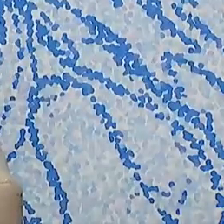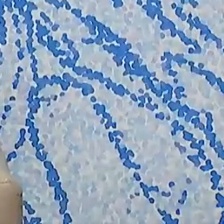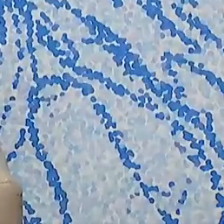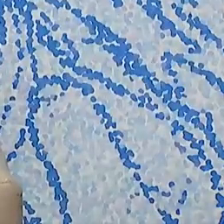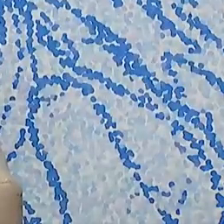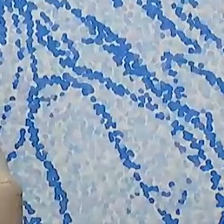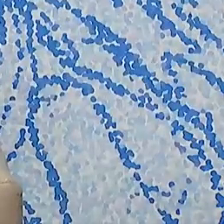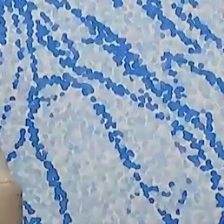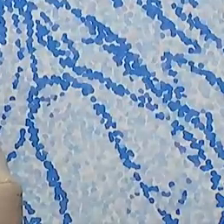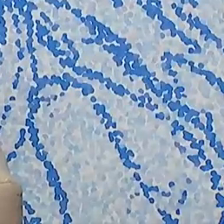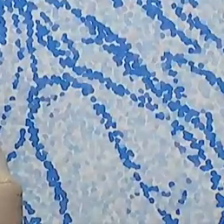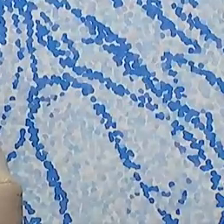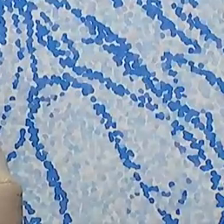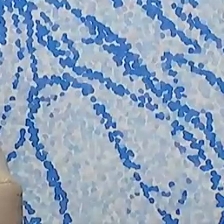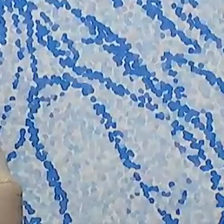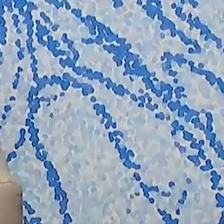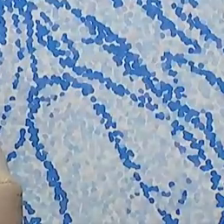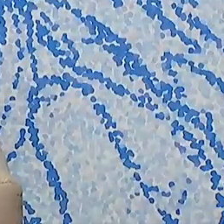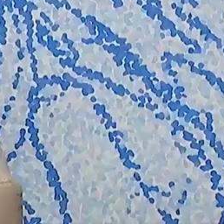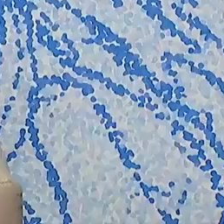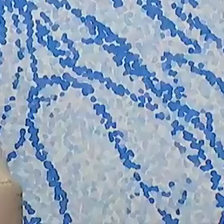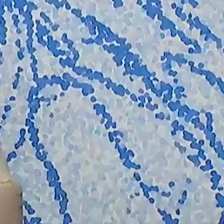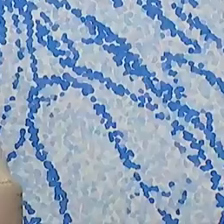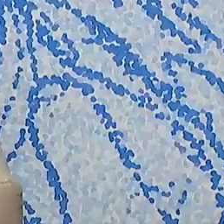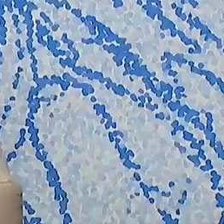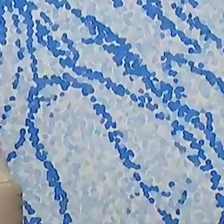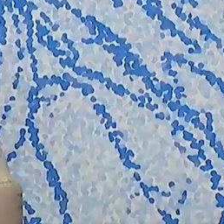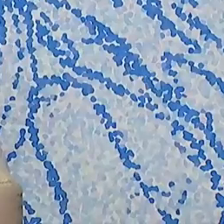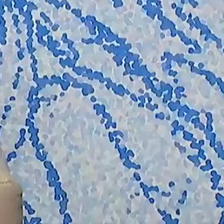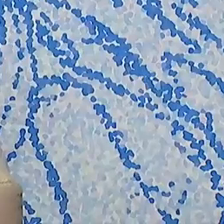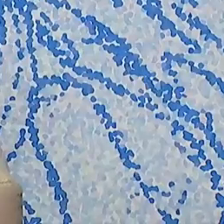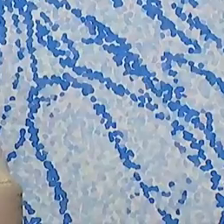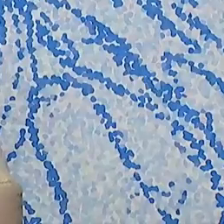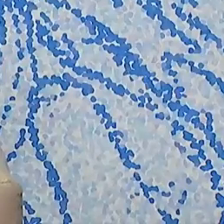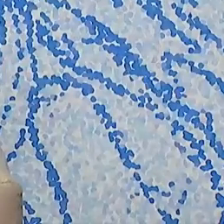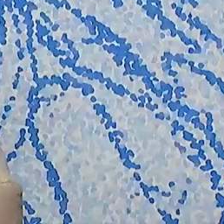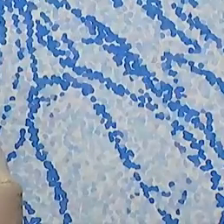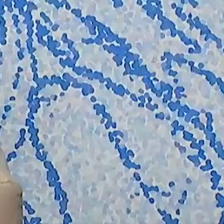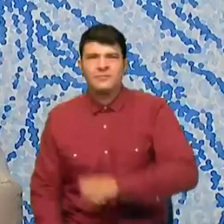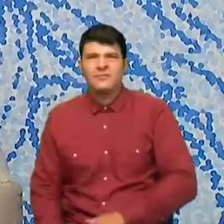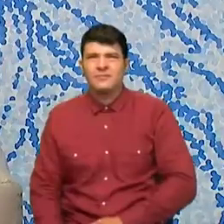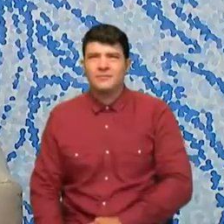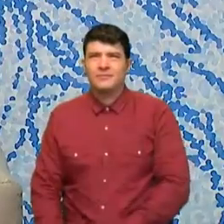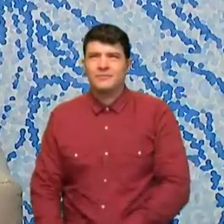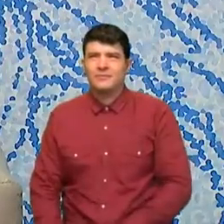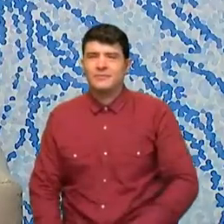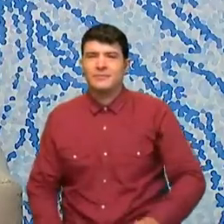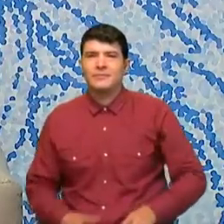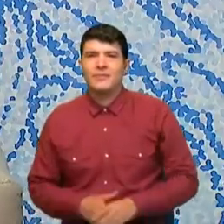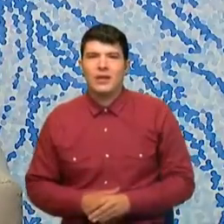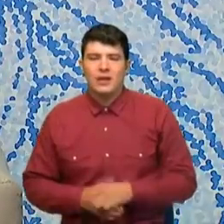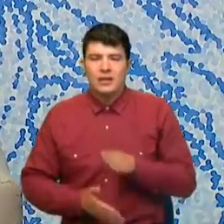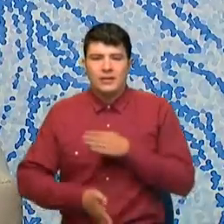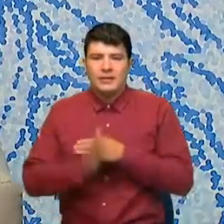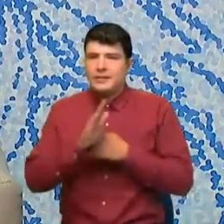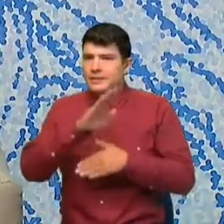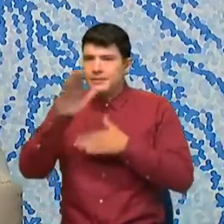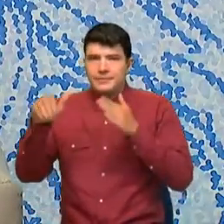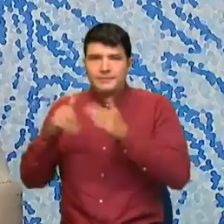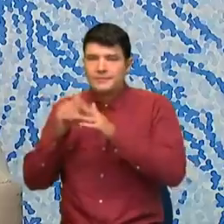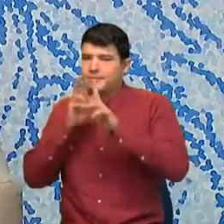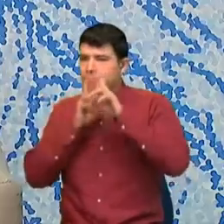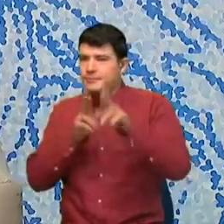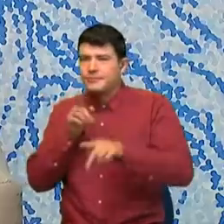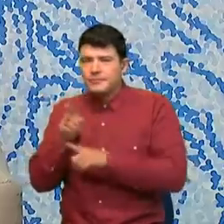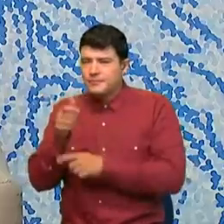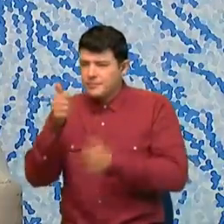Bueno, continuamos con todas las respuestas para nuestros televidentes. ¿Qué le podemos decir a nuestra televidente? ¿Qué debe hacer?